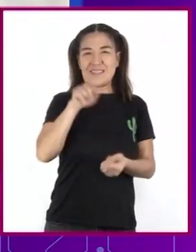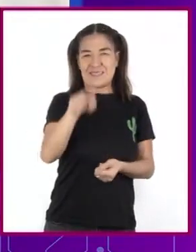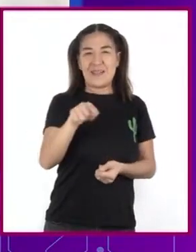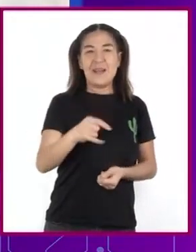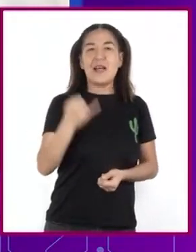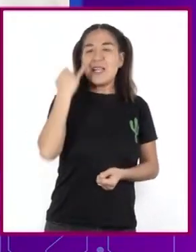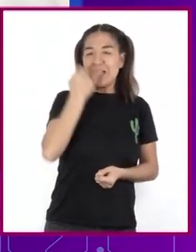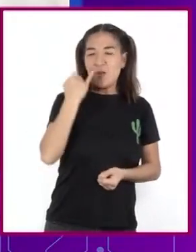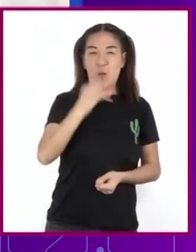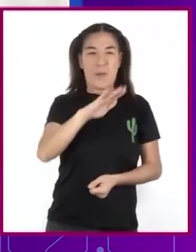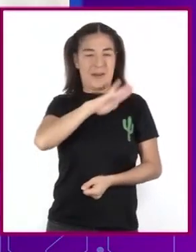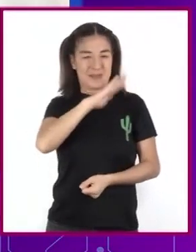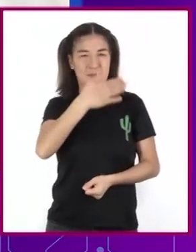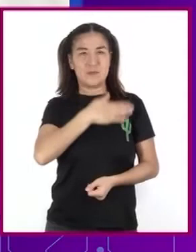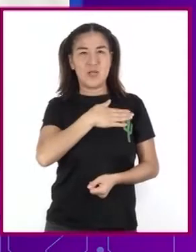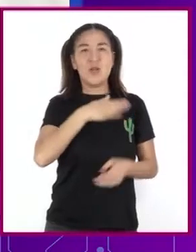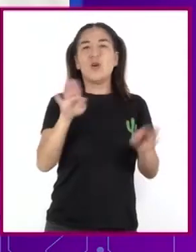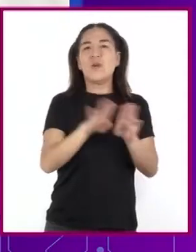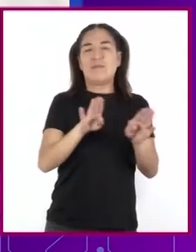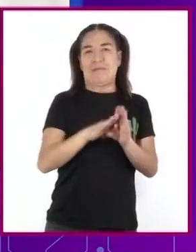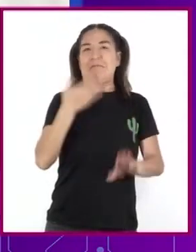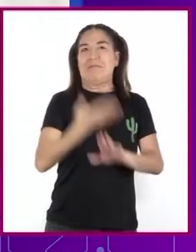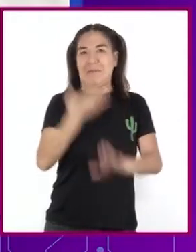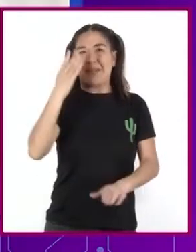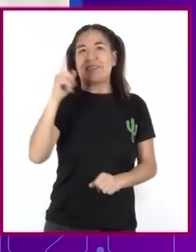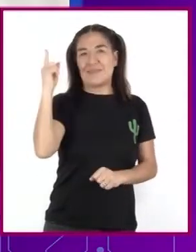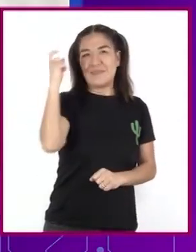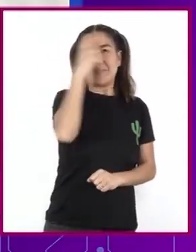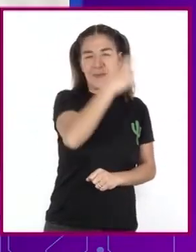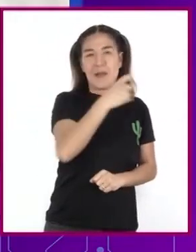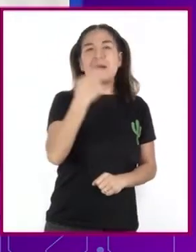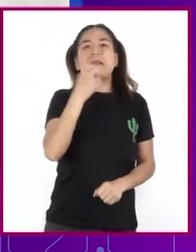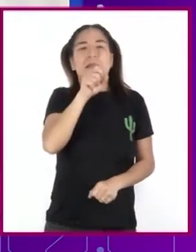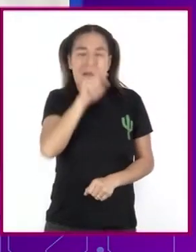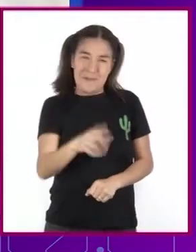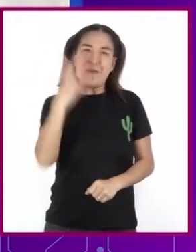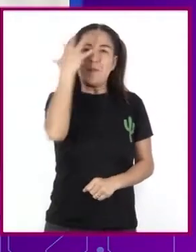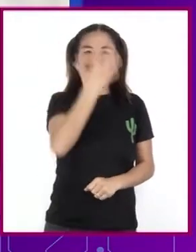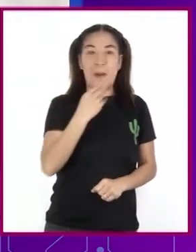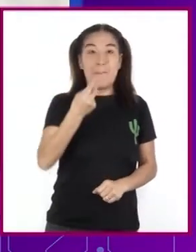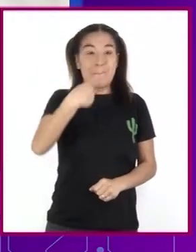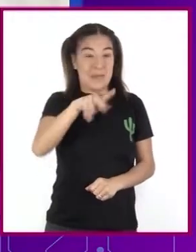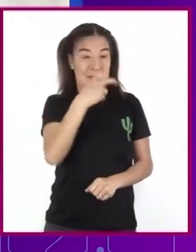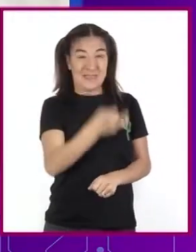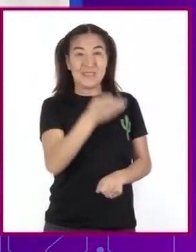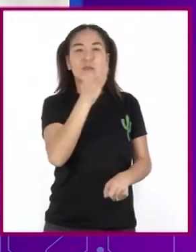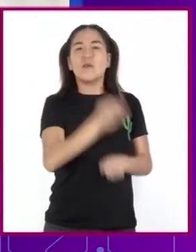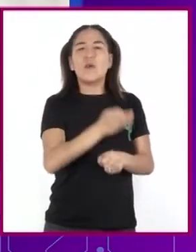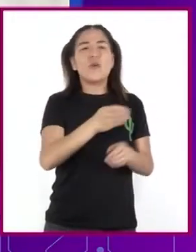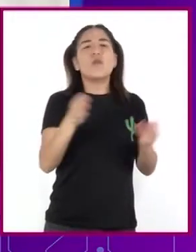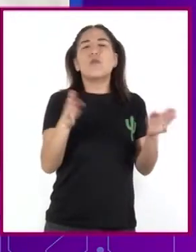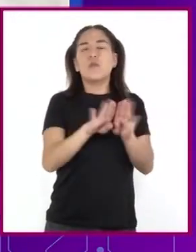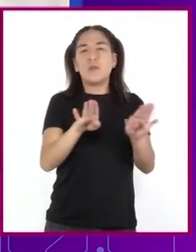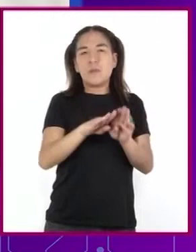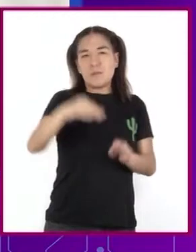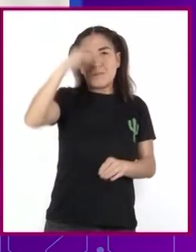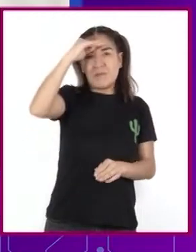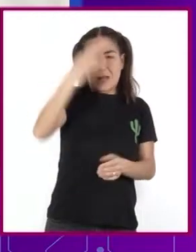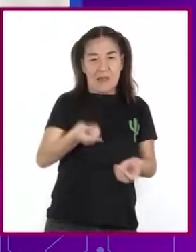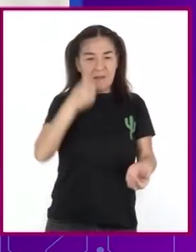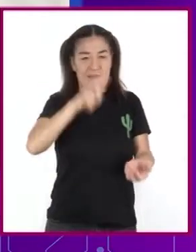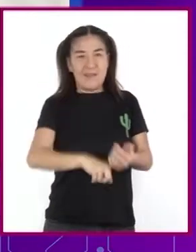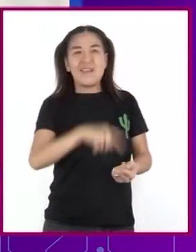más complejos y bellos del mundo, pero este ha sido construido sin pensar en la perspectiva de